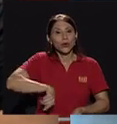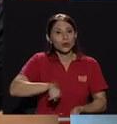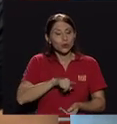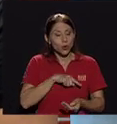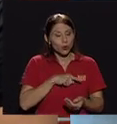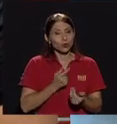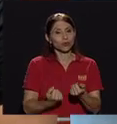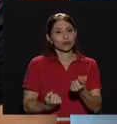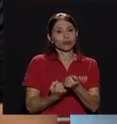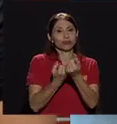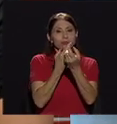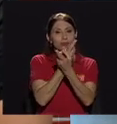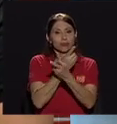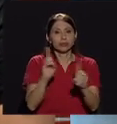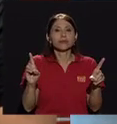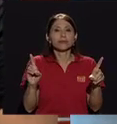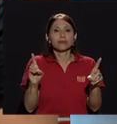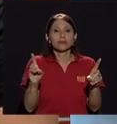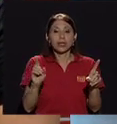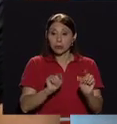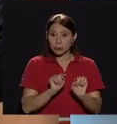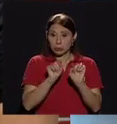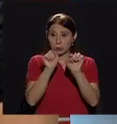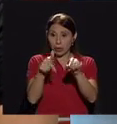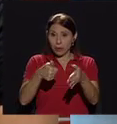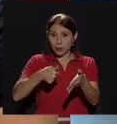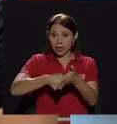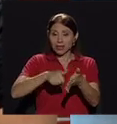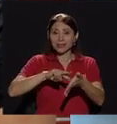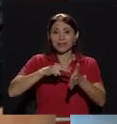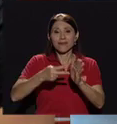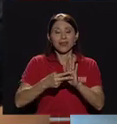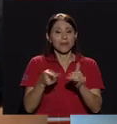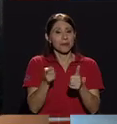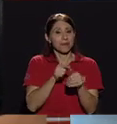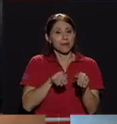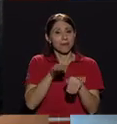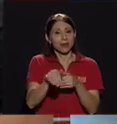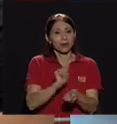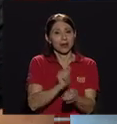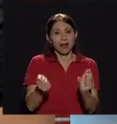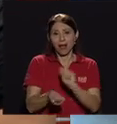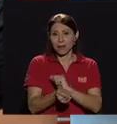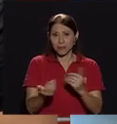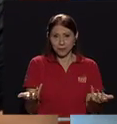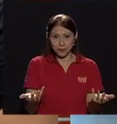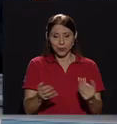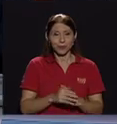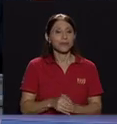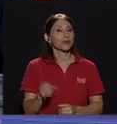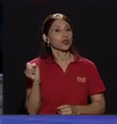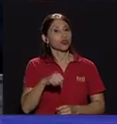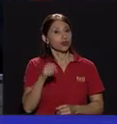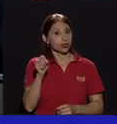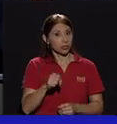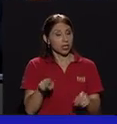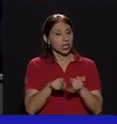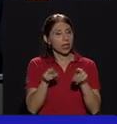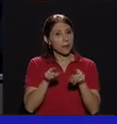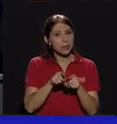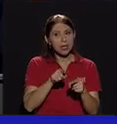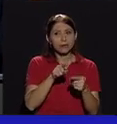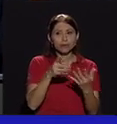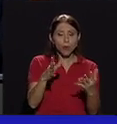la democracia y es ejerciendo el voto el primer paso al cambio, no hay otro. Sí, y formándose bien, usted se